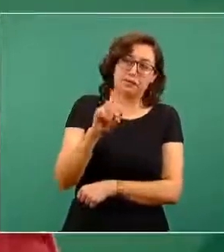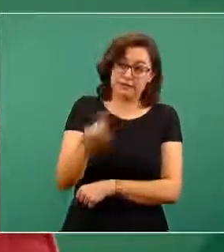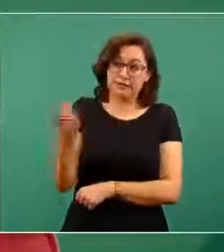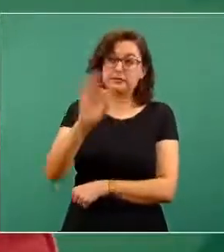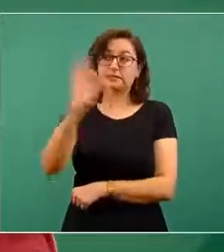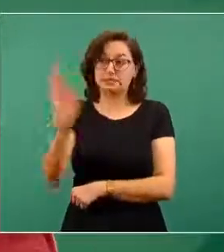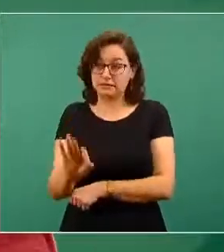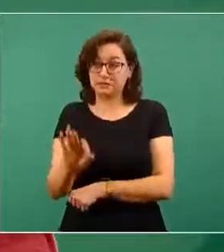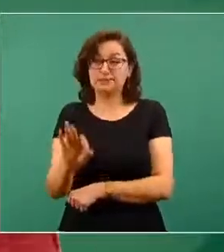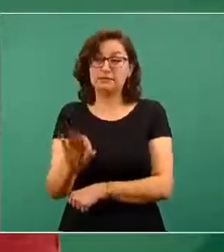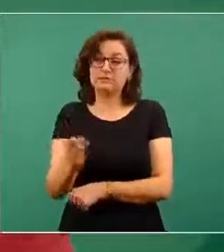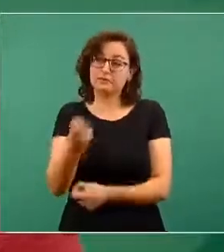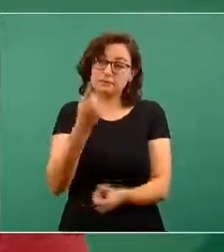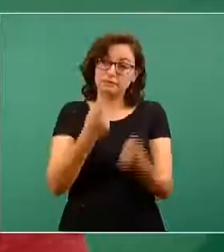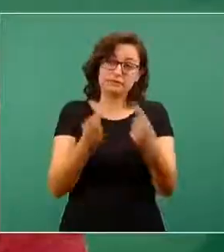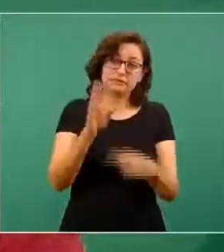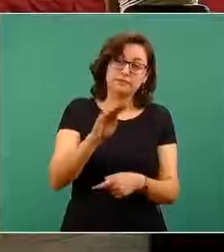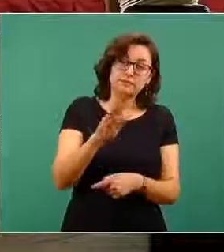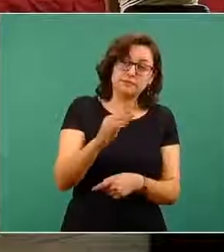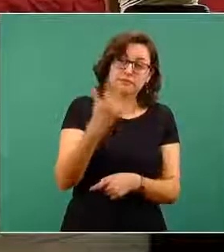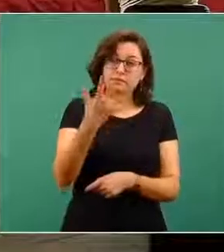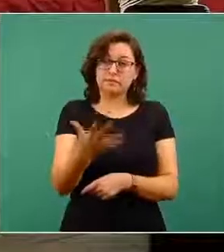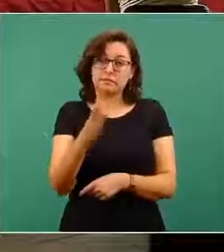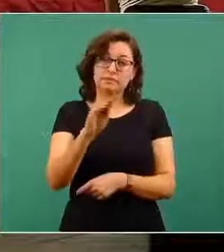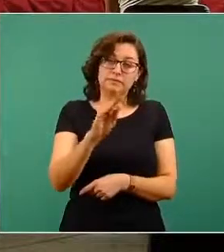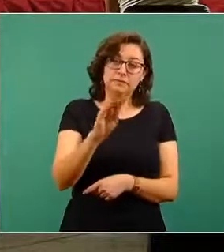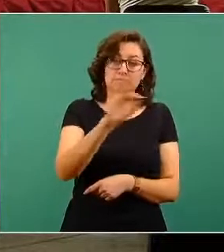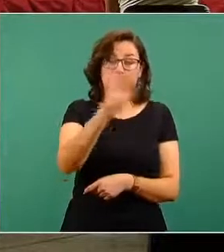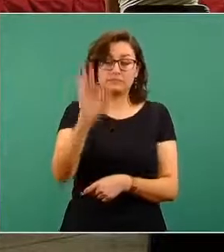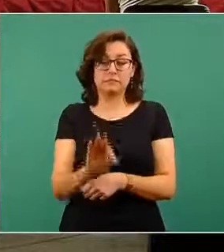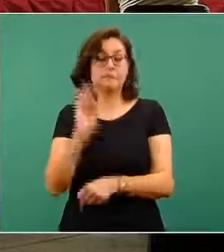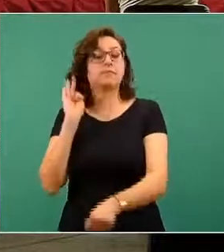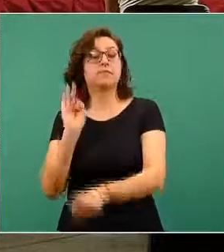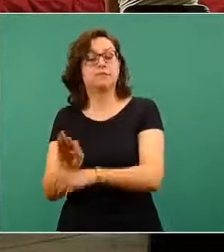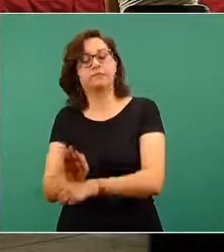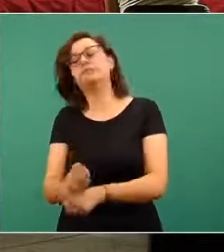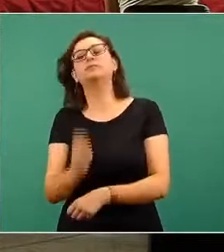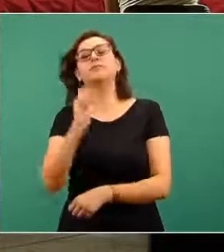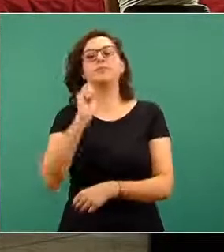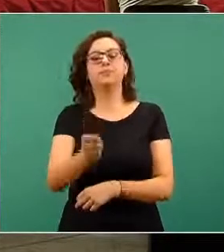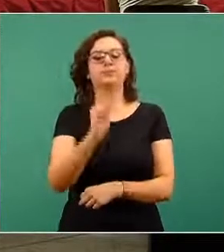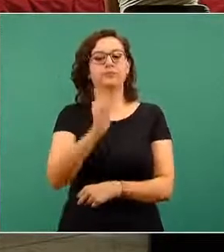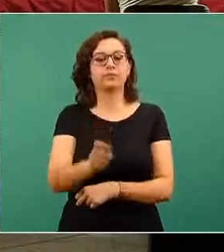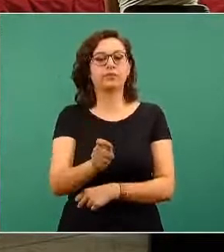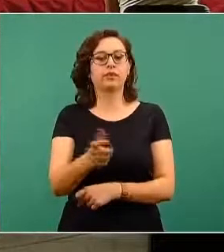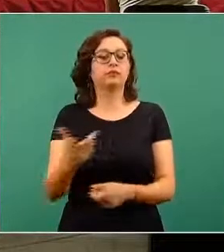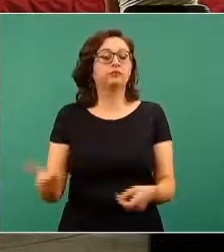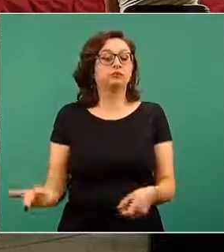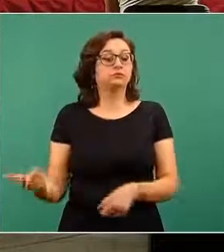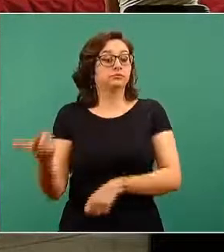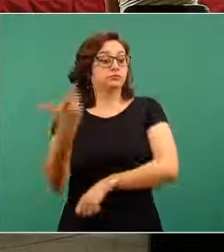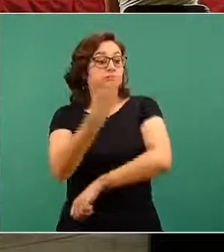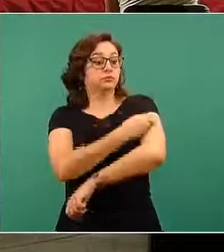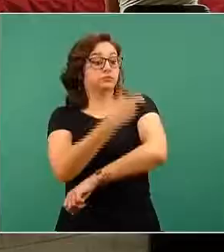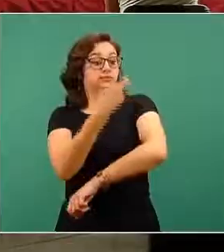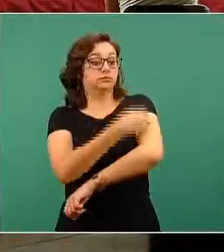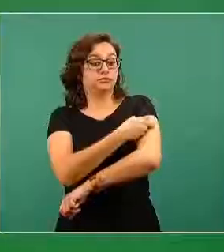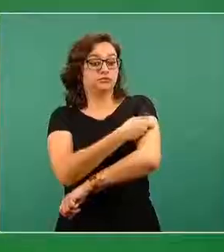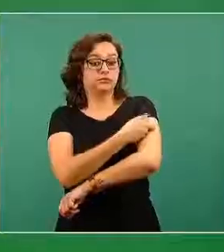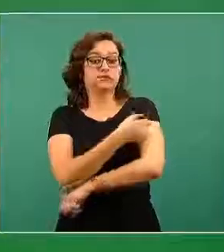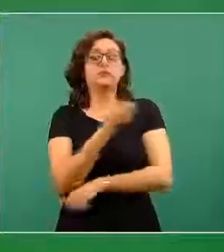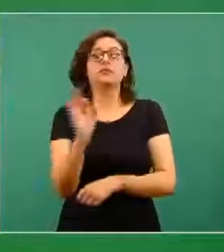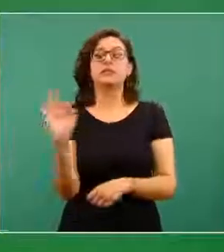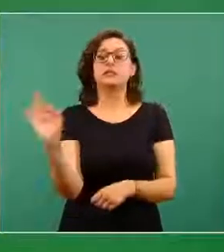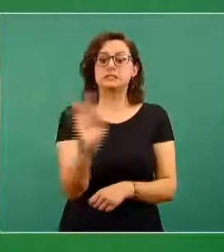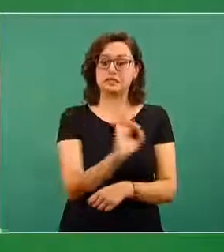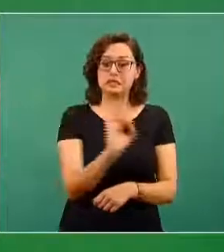absoluta, 100%. Lo cual es muy alentador, porque quiere decir que si usamos vacunas contra COVID,